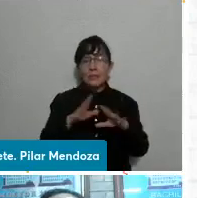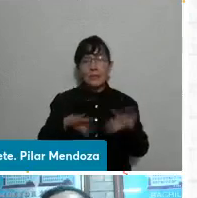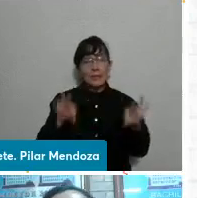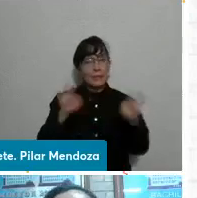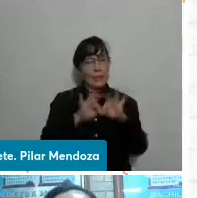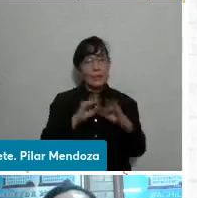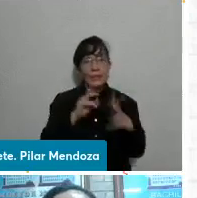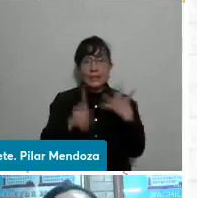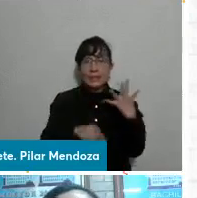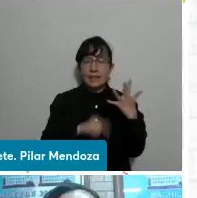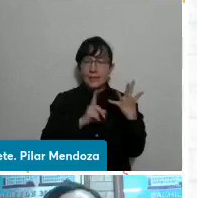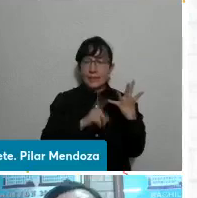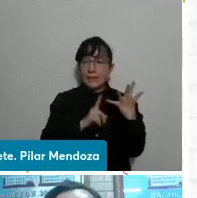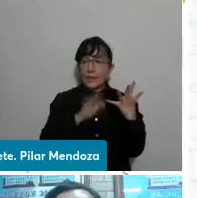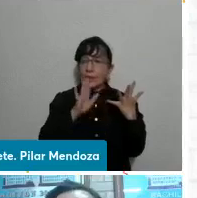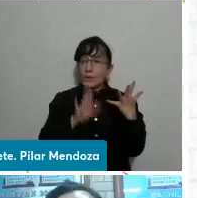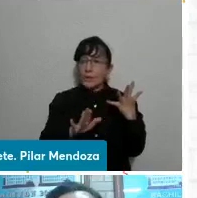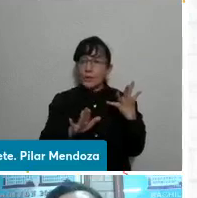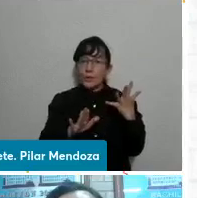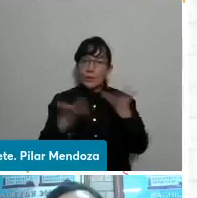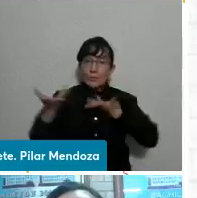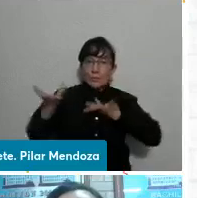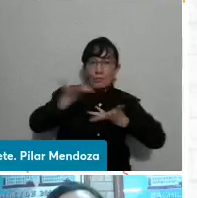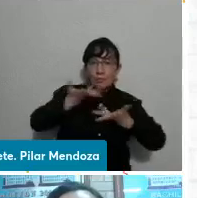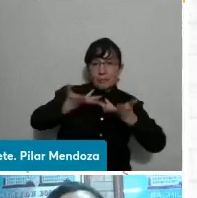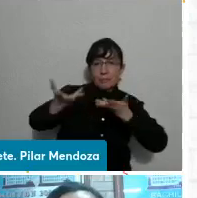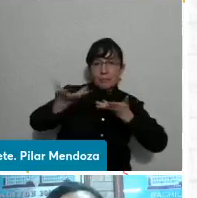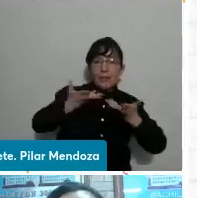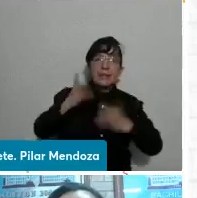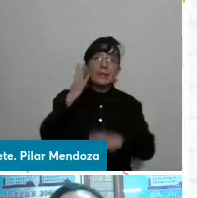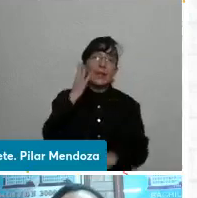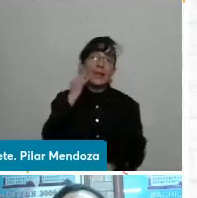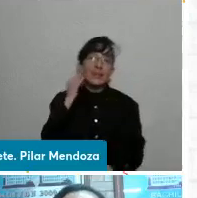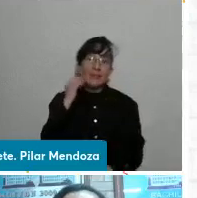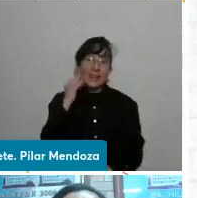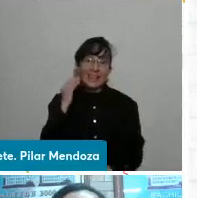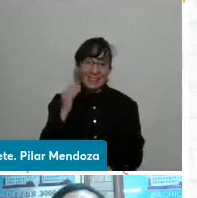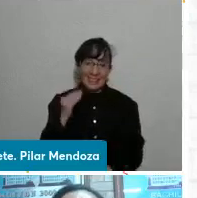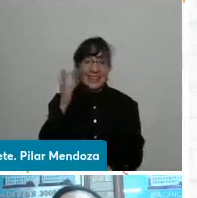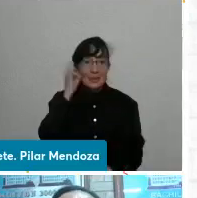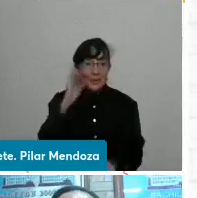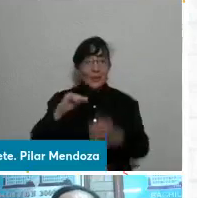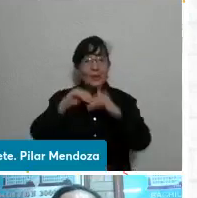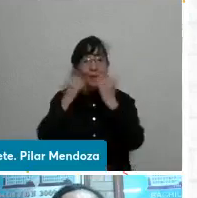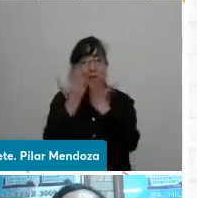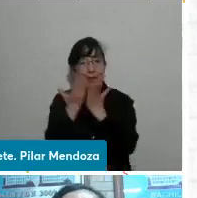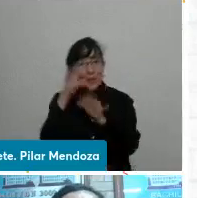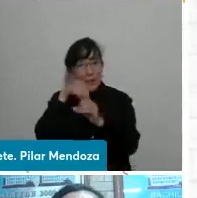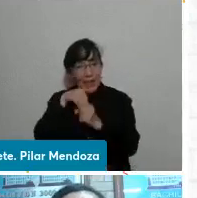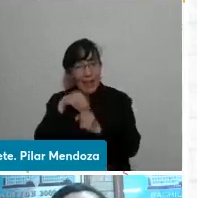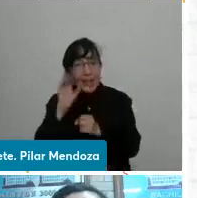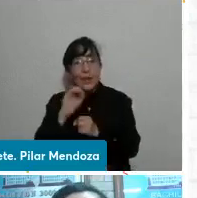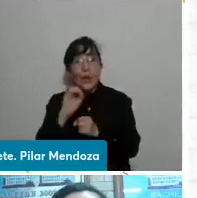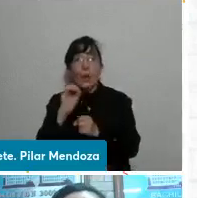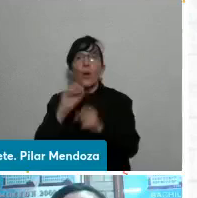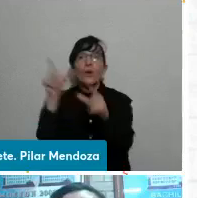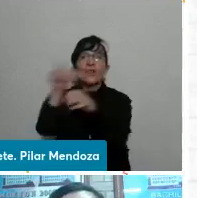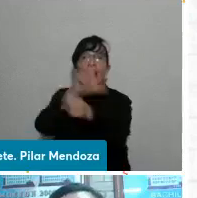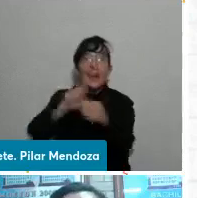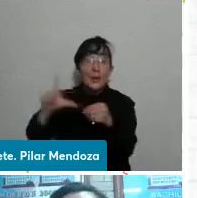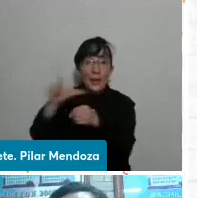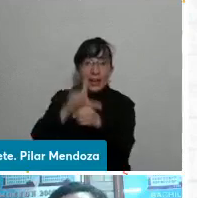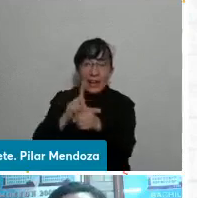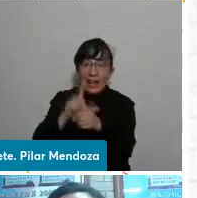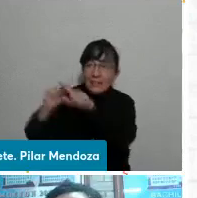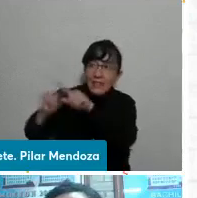muy importante es ese intercambio de experiencias, tanto a nivel institucional como a nivel local